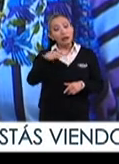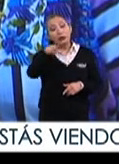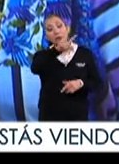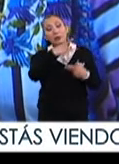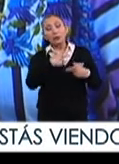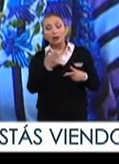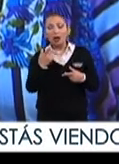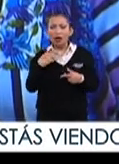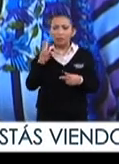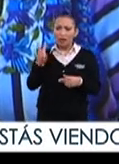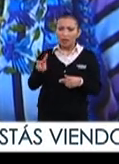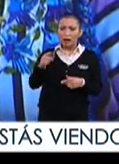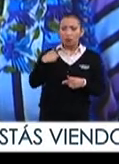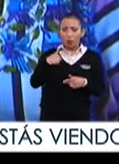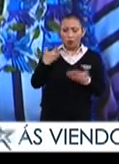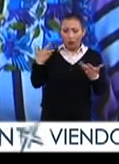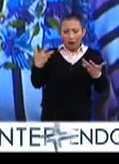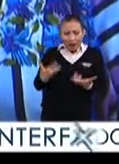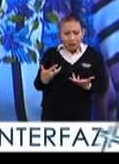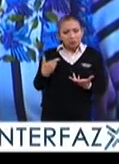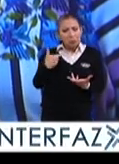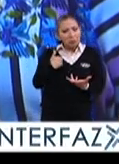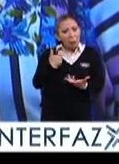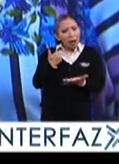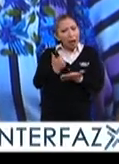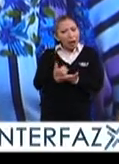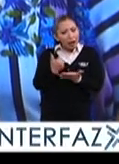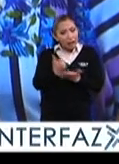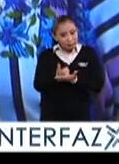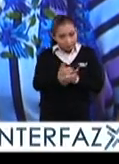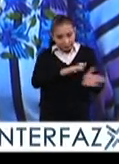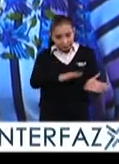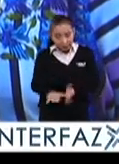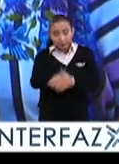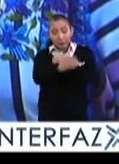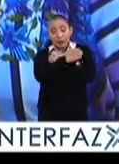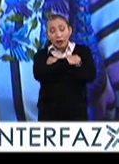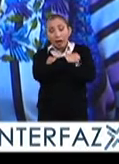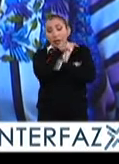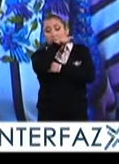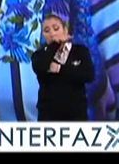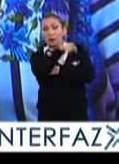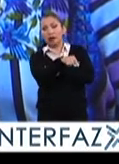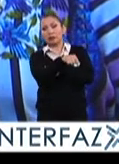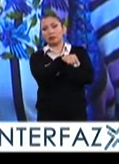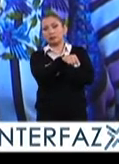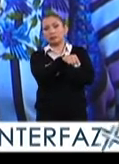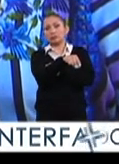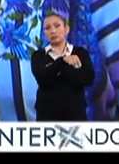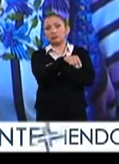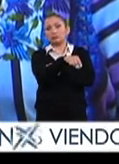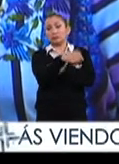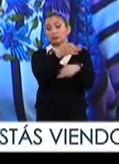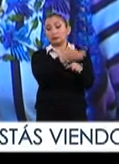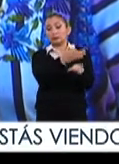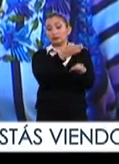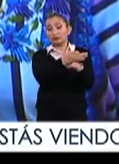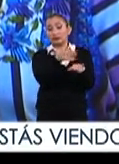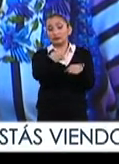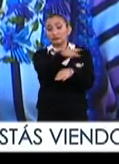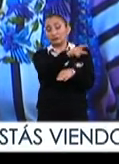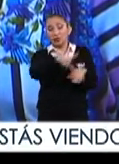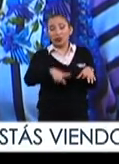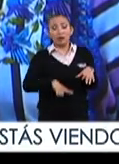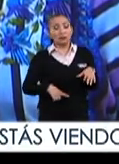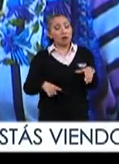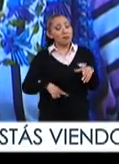gente lo asimile como su logro. Y en la educación, pues obviamente actualmente los